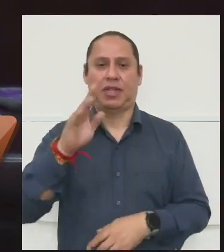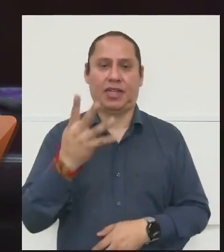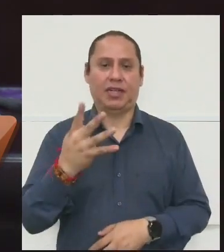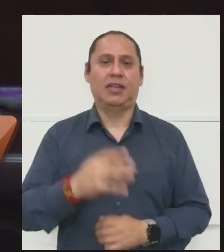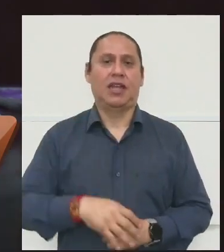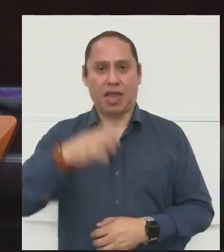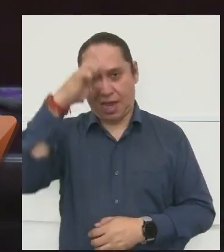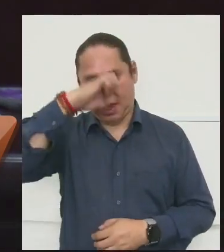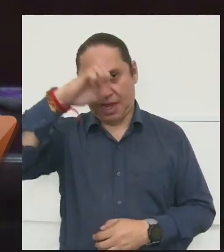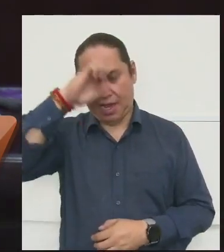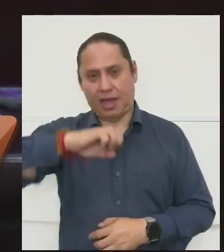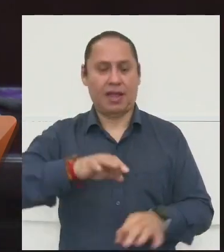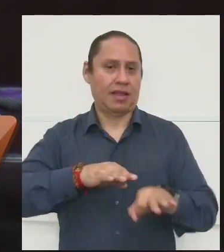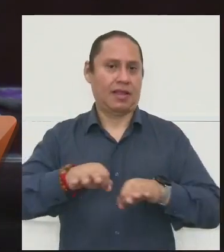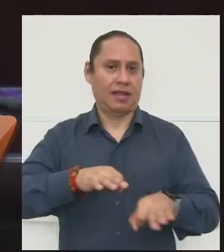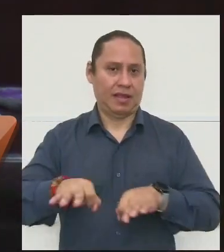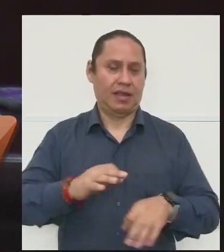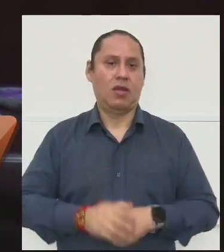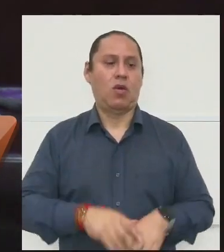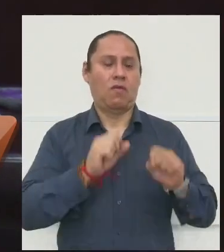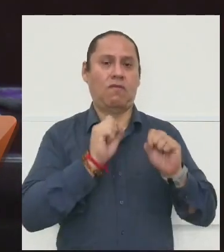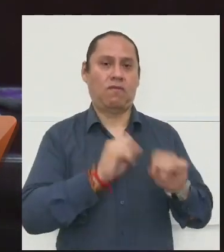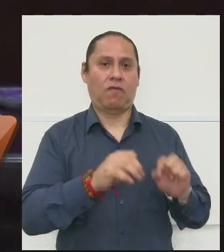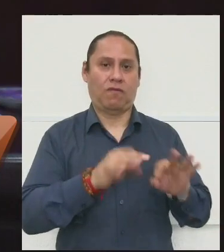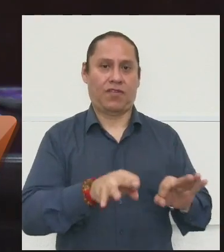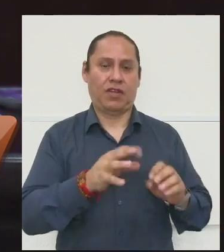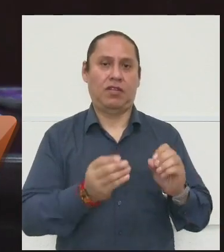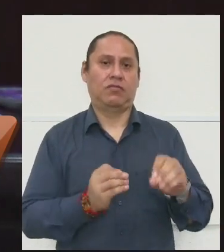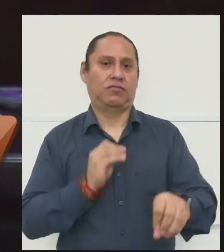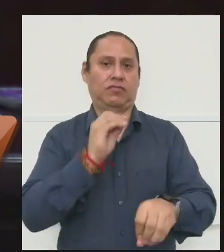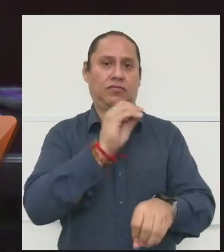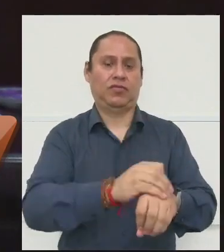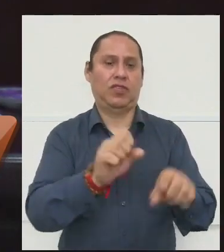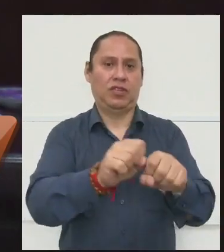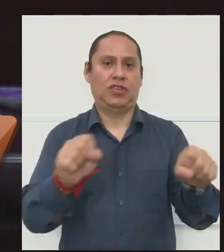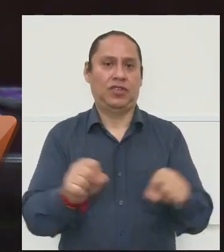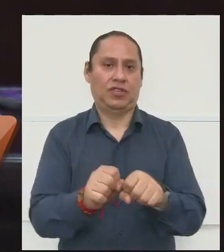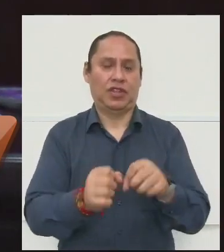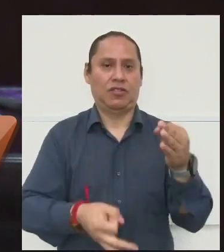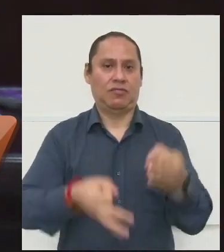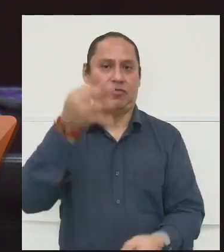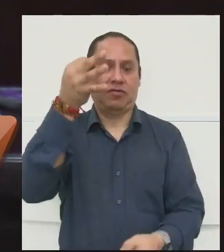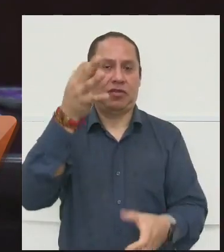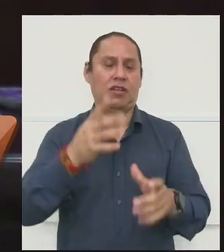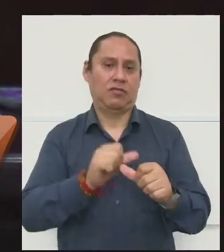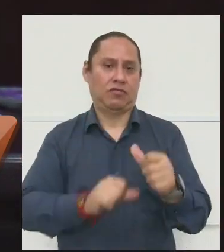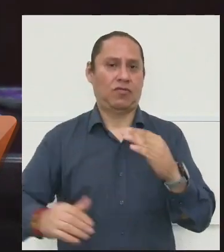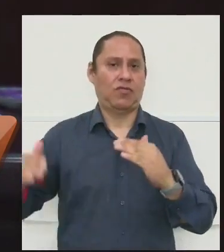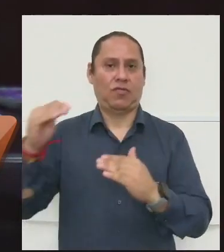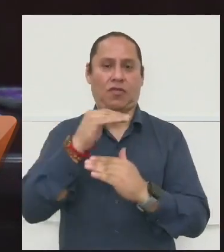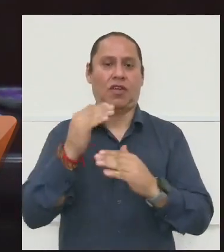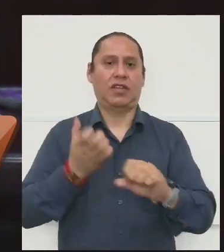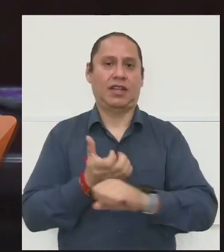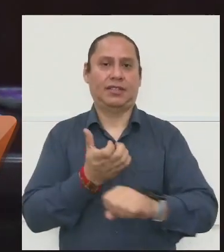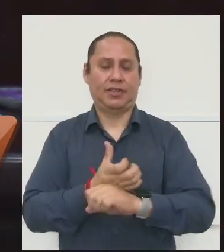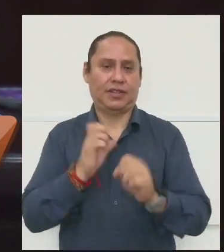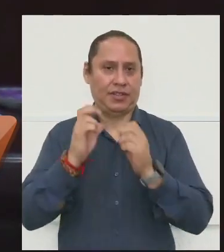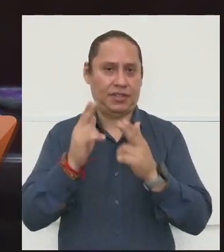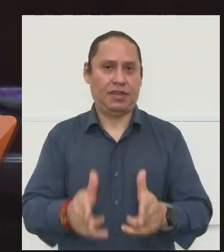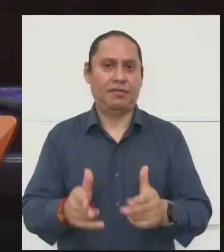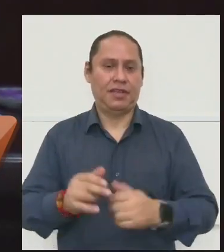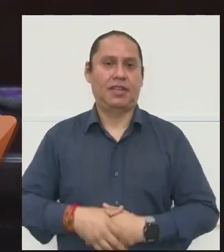laboral oficinista interina a adscrita a la sala Civil del supremo tribunal de Justicia del Estado de